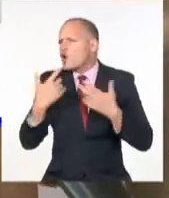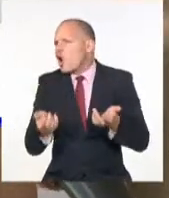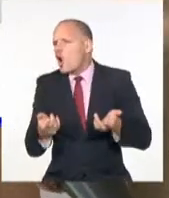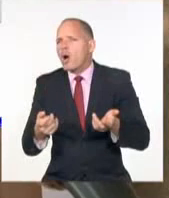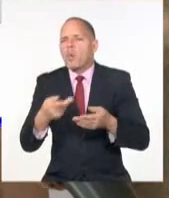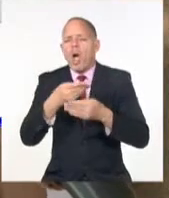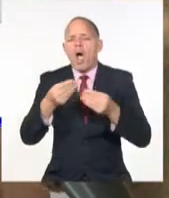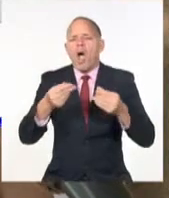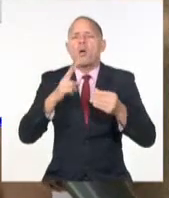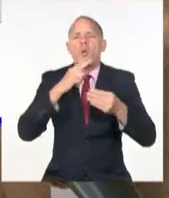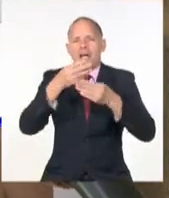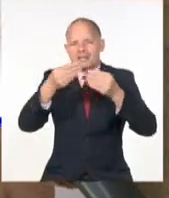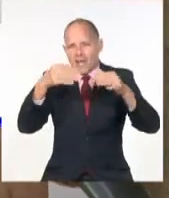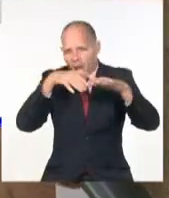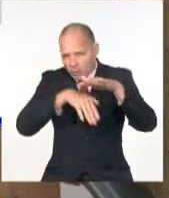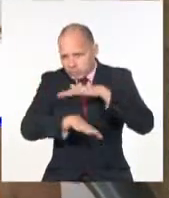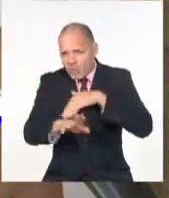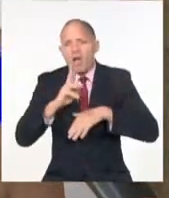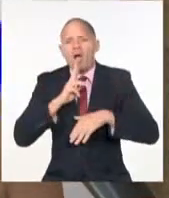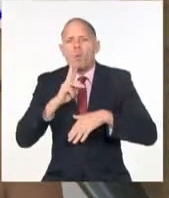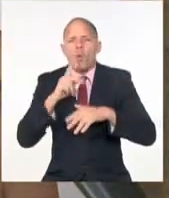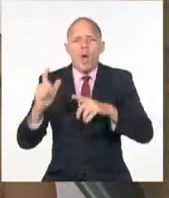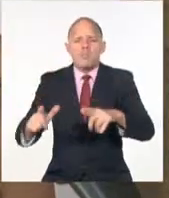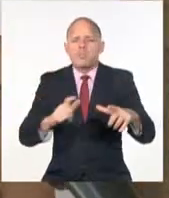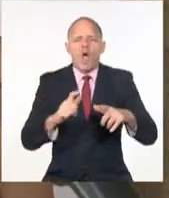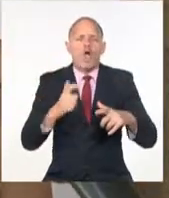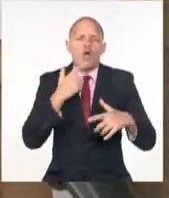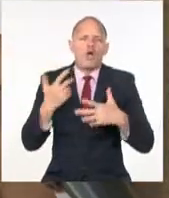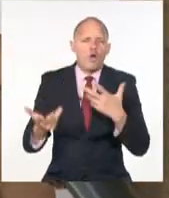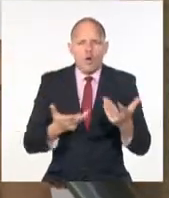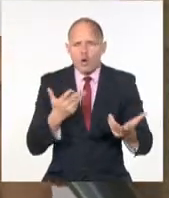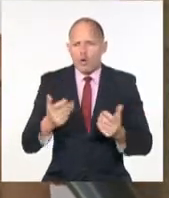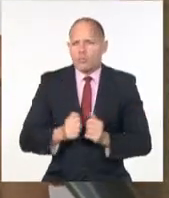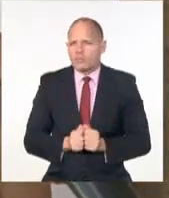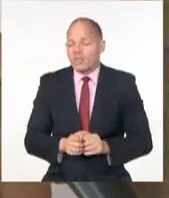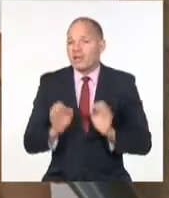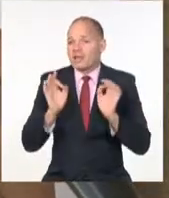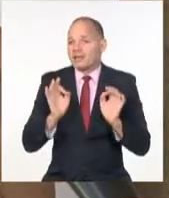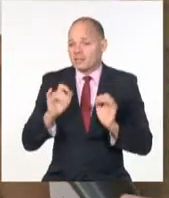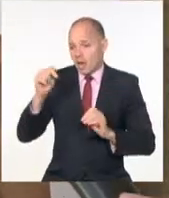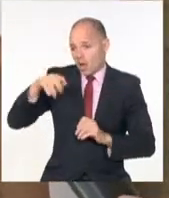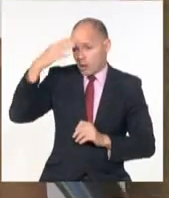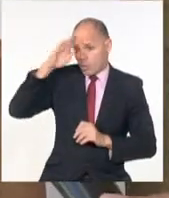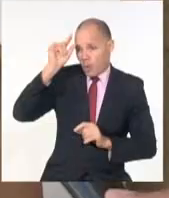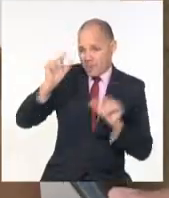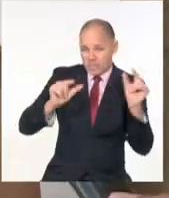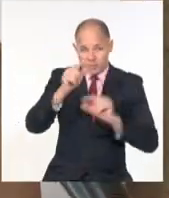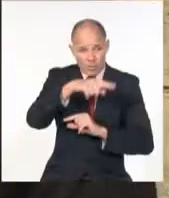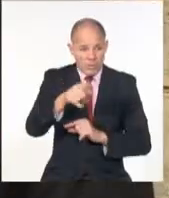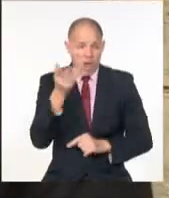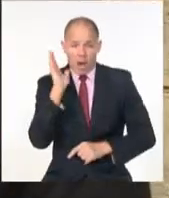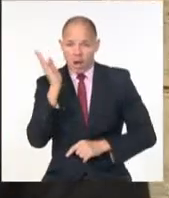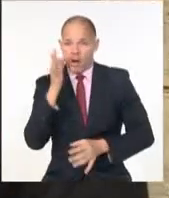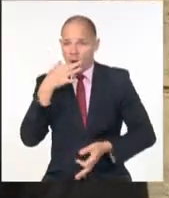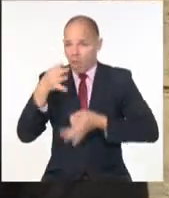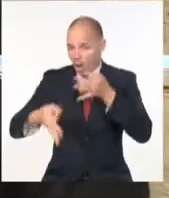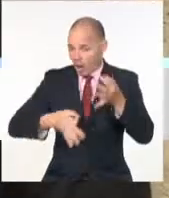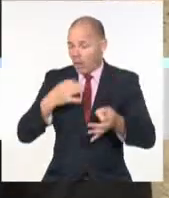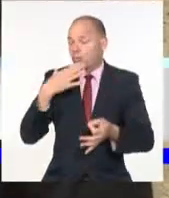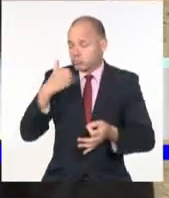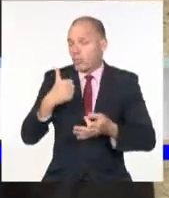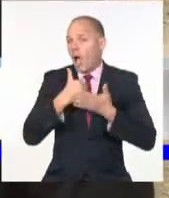Hemos contado con personal muy cualificado para poder compartir sus conocimientos y apoyar a otros países. Nos ha